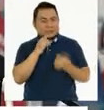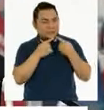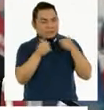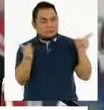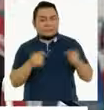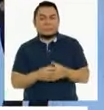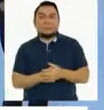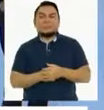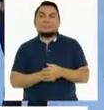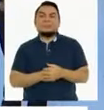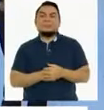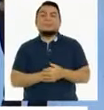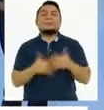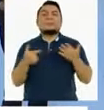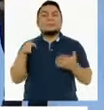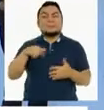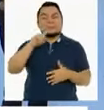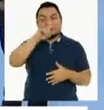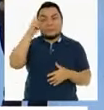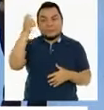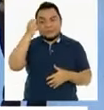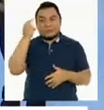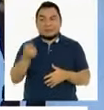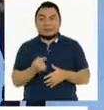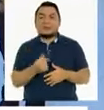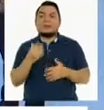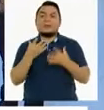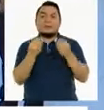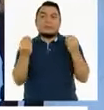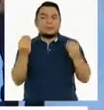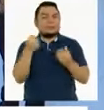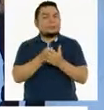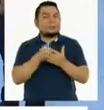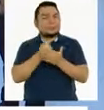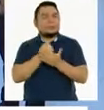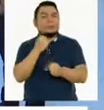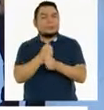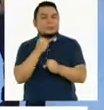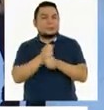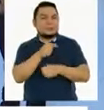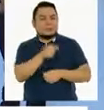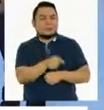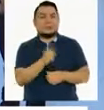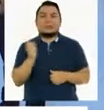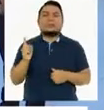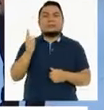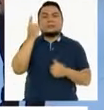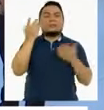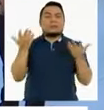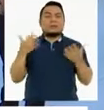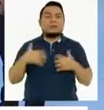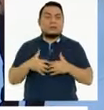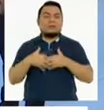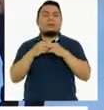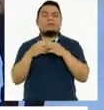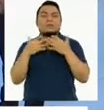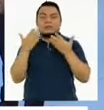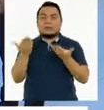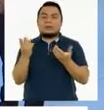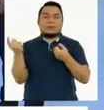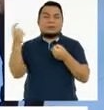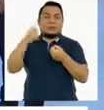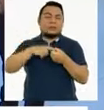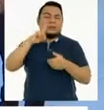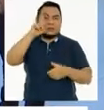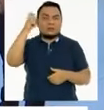decir. Con esta política buscaremos varias cosas a la vez. En primer lugar, fortalecer la